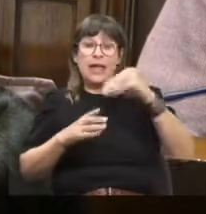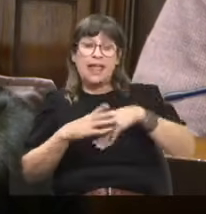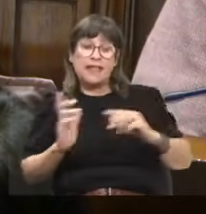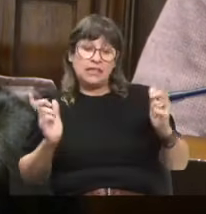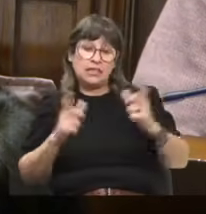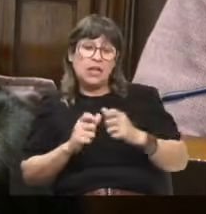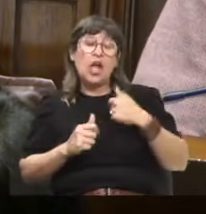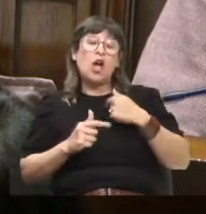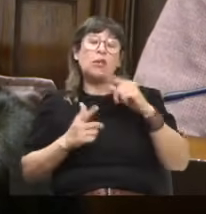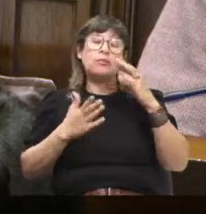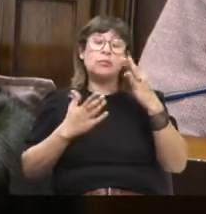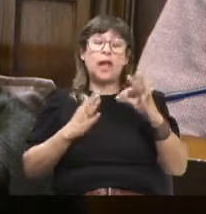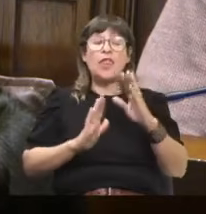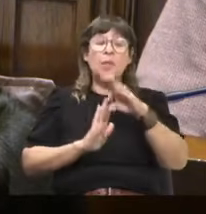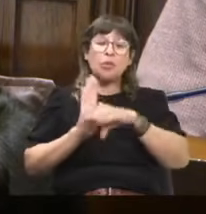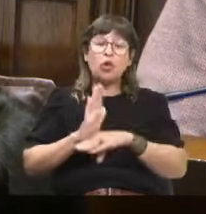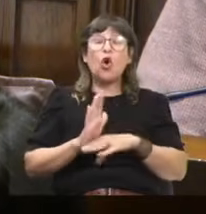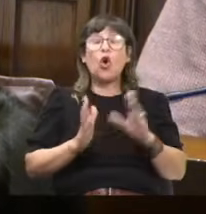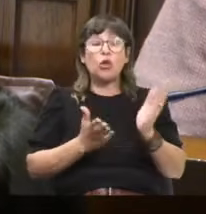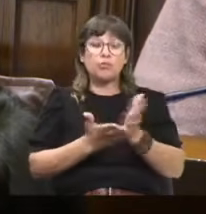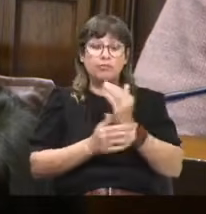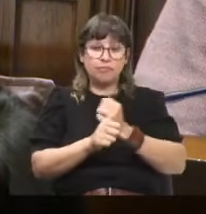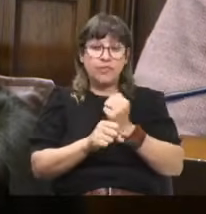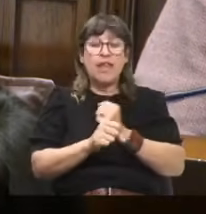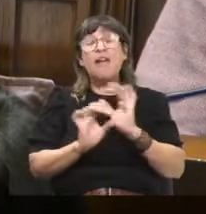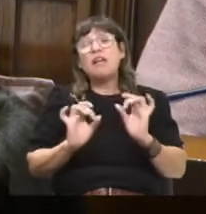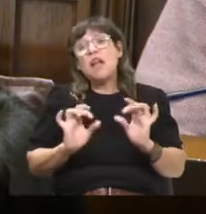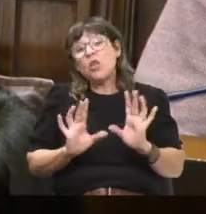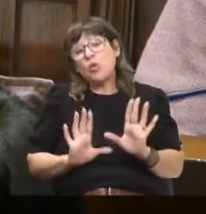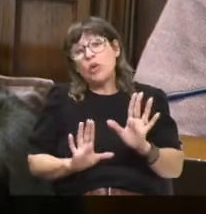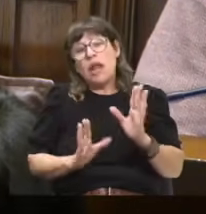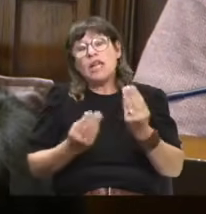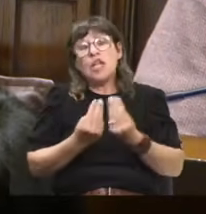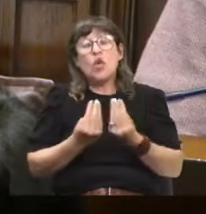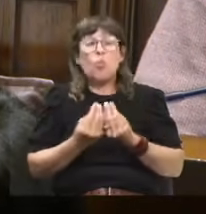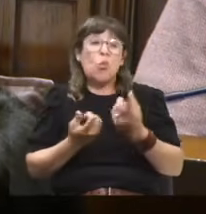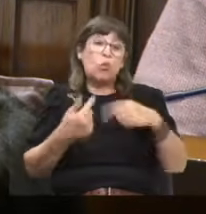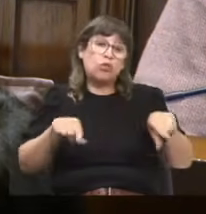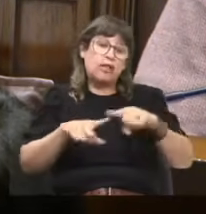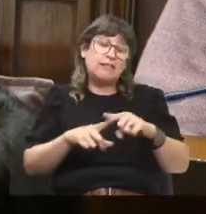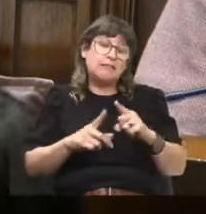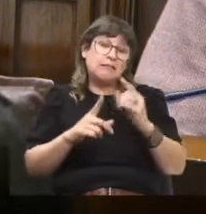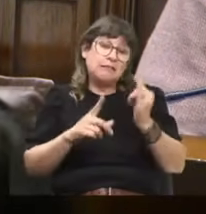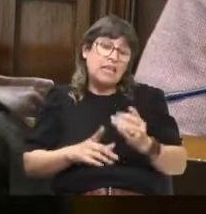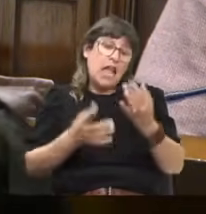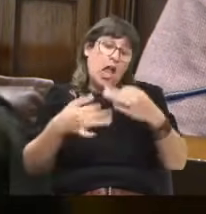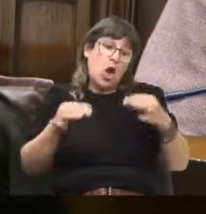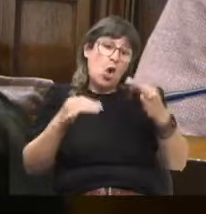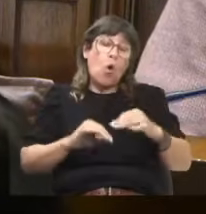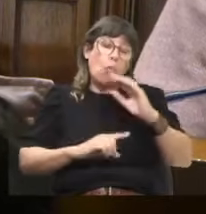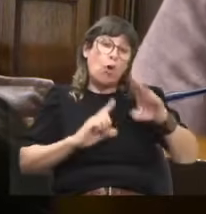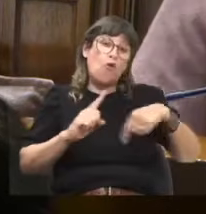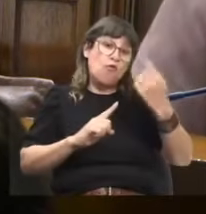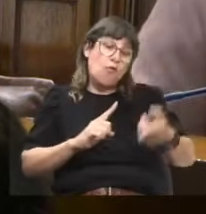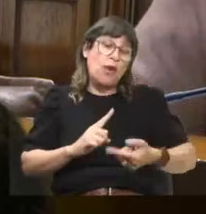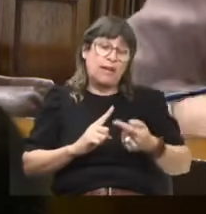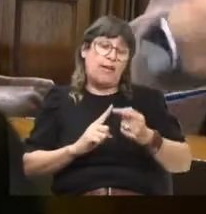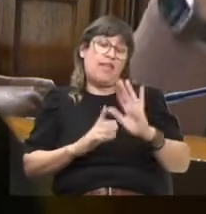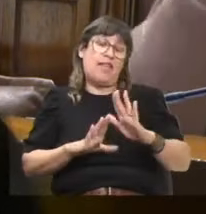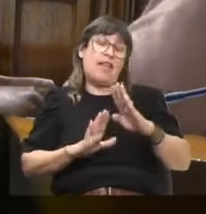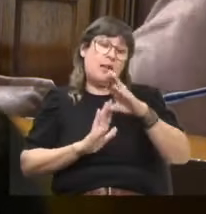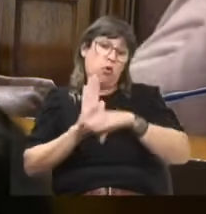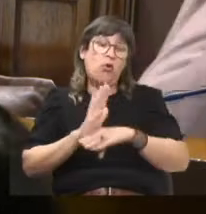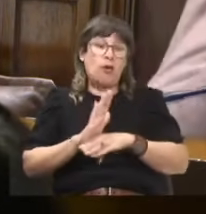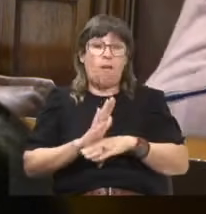de protocolos, monografías, es natural que muchas de ellas se cumplan fuera de la unidad académica. De